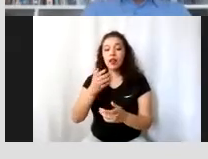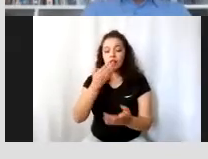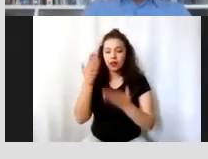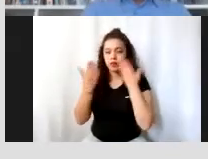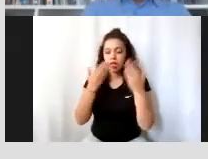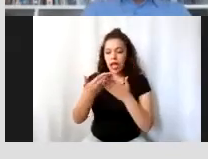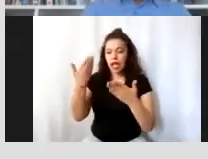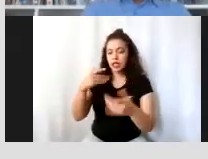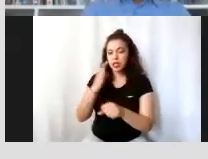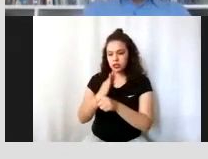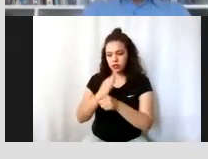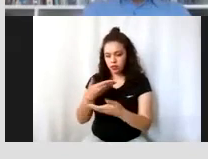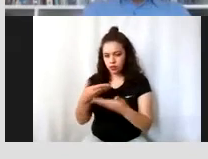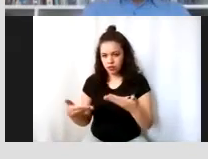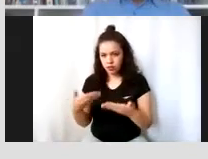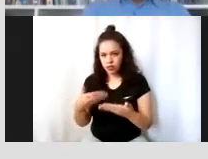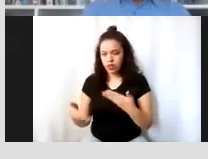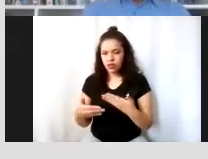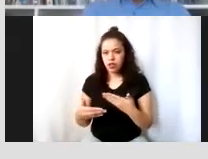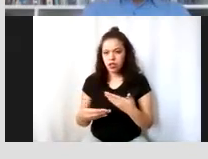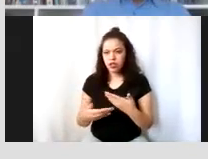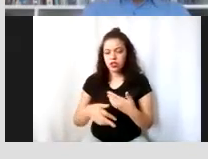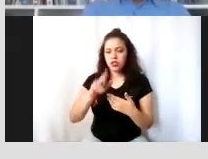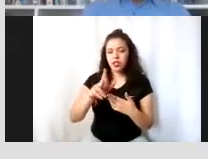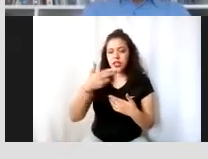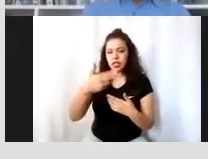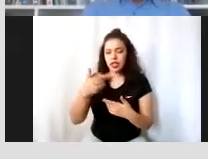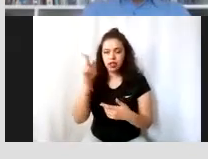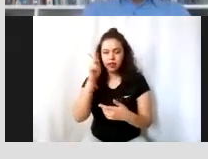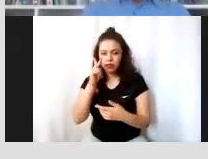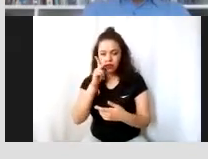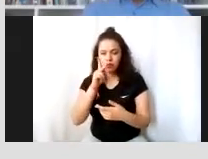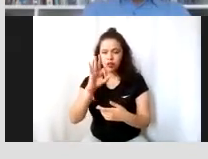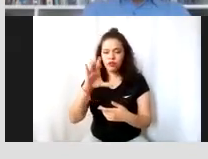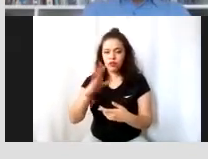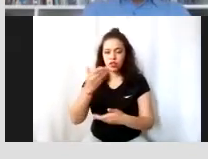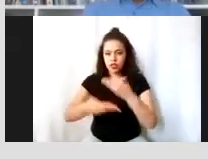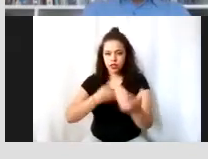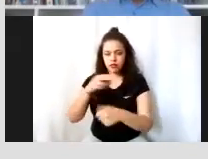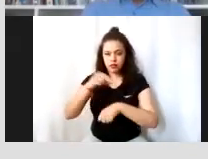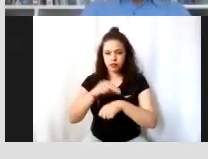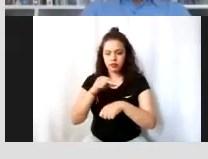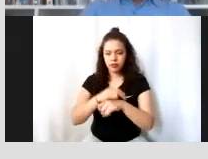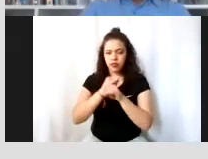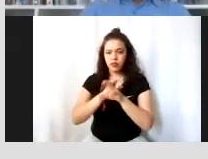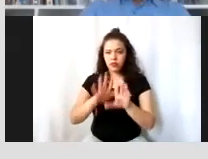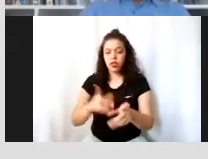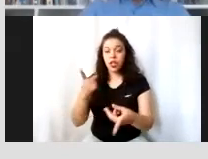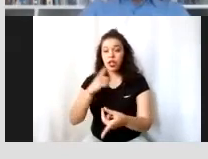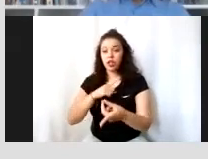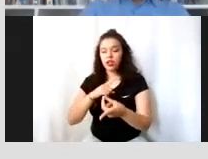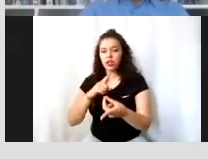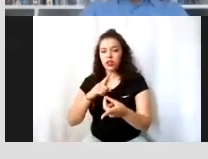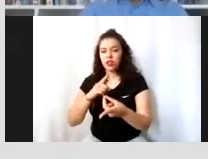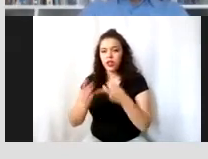actual, comprobante de su RH, folio de servicio médico, informe de dónde acudir